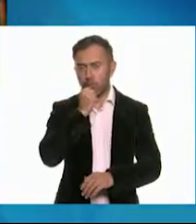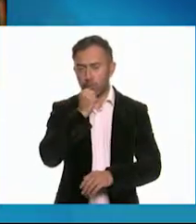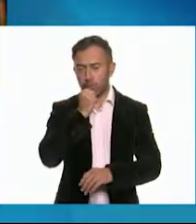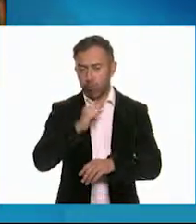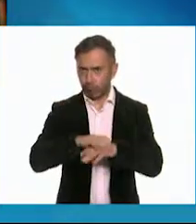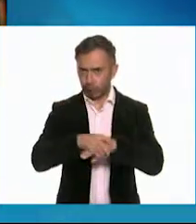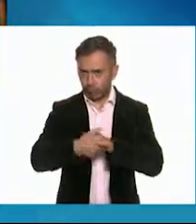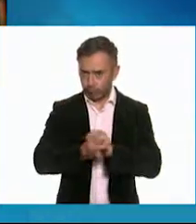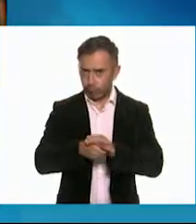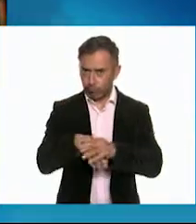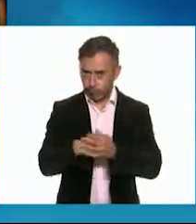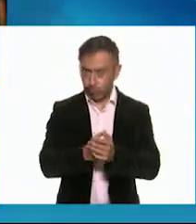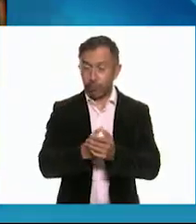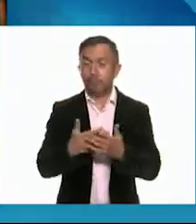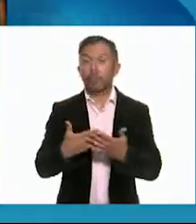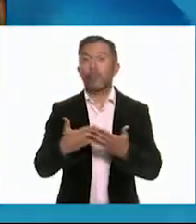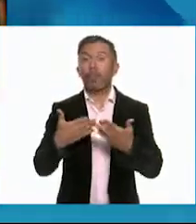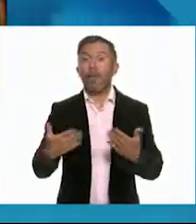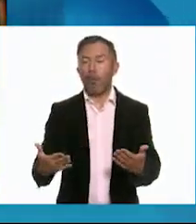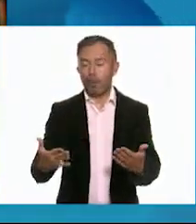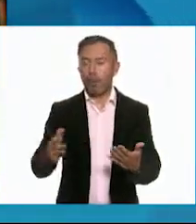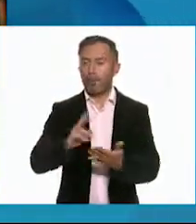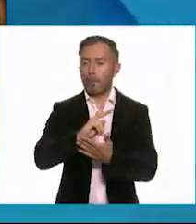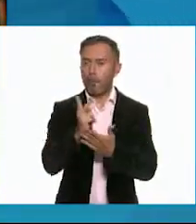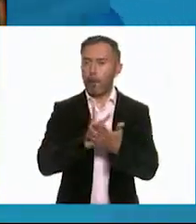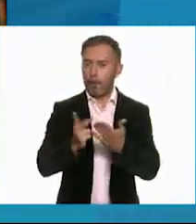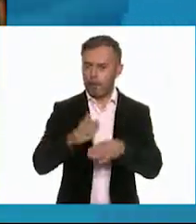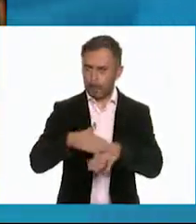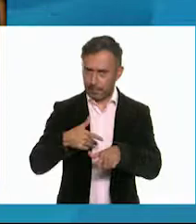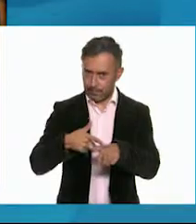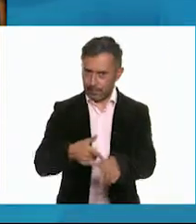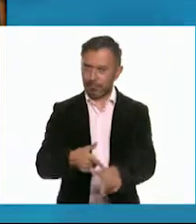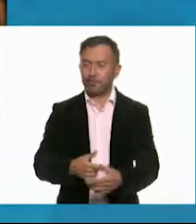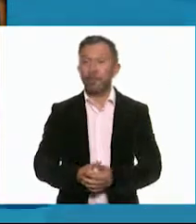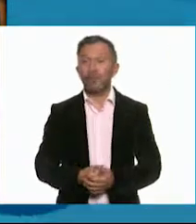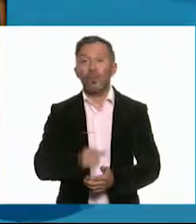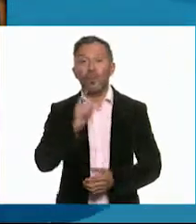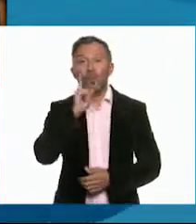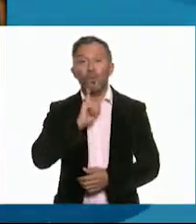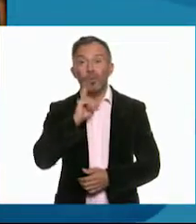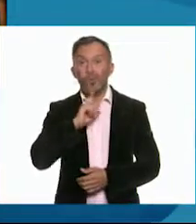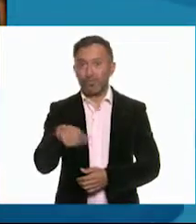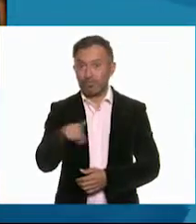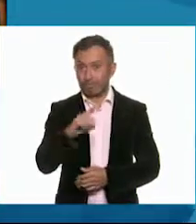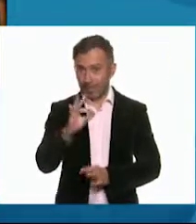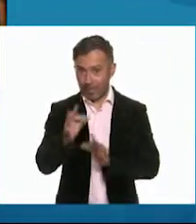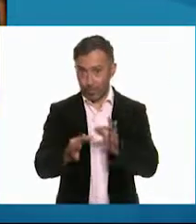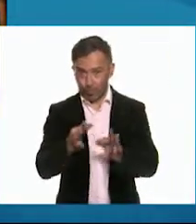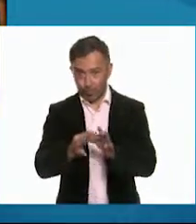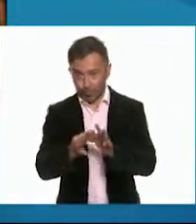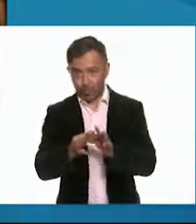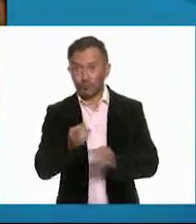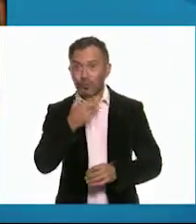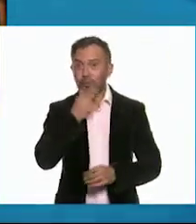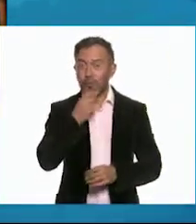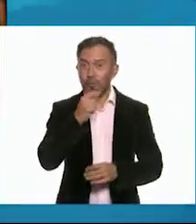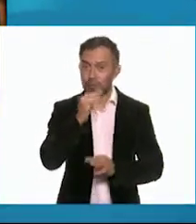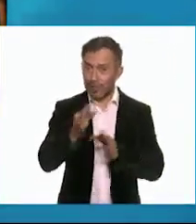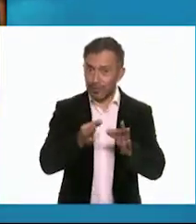es momento de seguir con el programa de hoy. ¿Listas? ¿Listos?